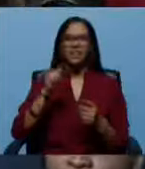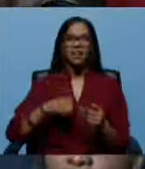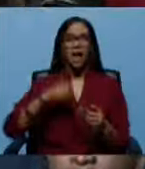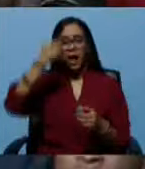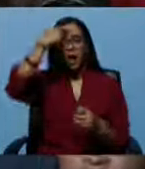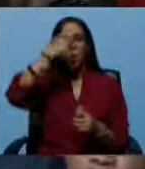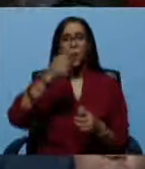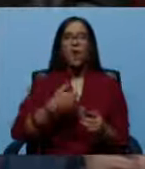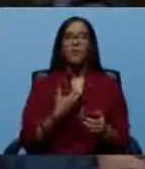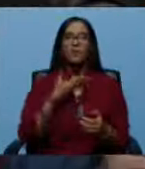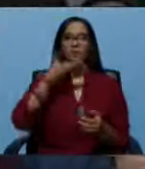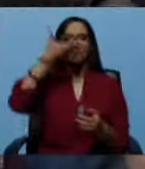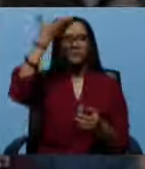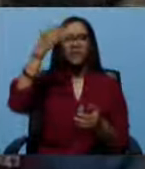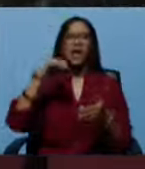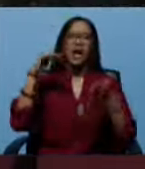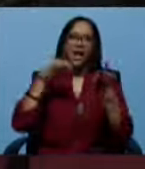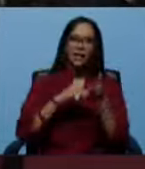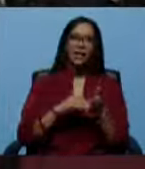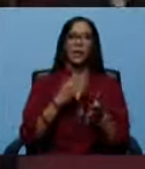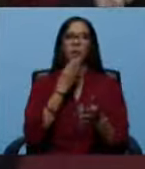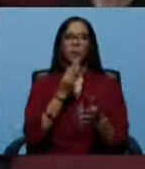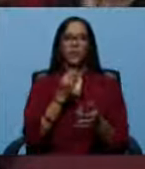pueblos atacados por el sionismo.